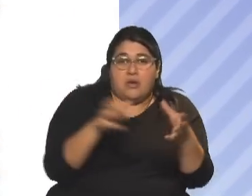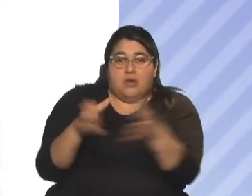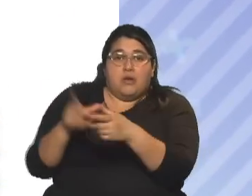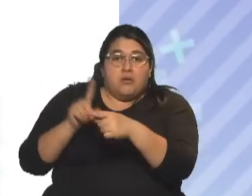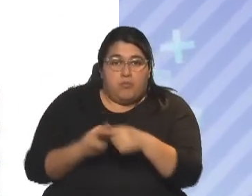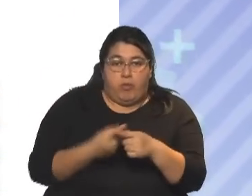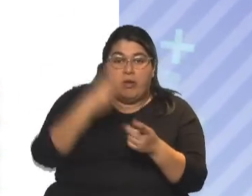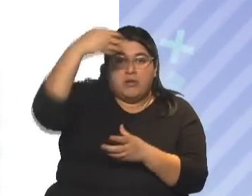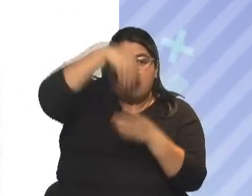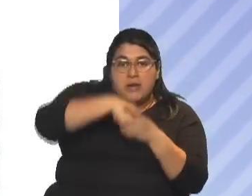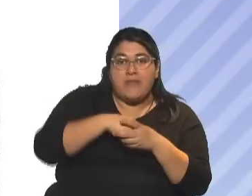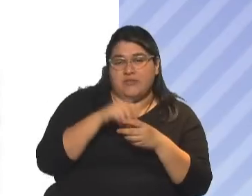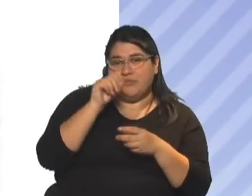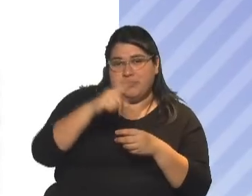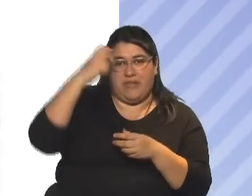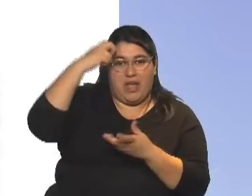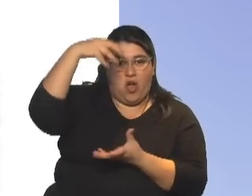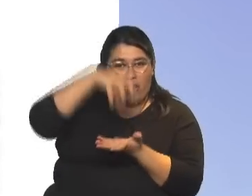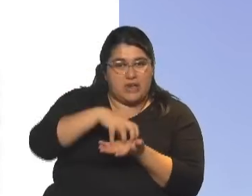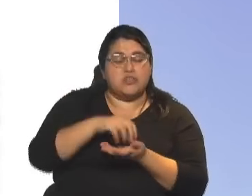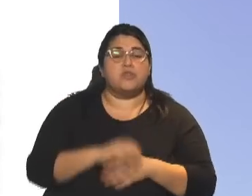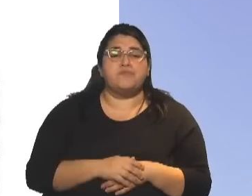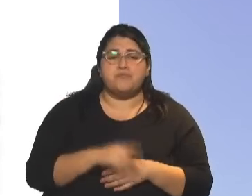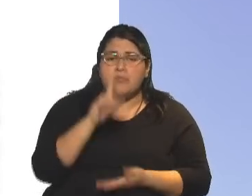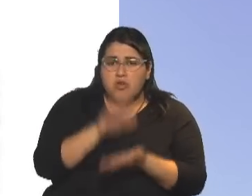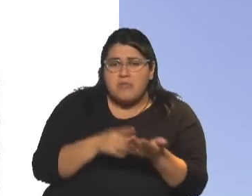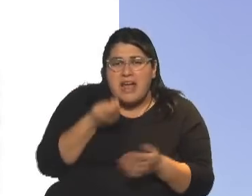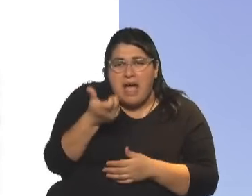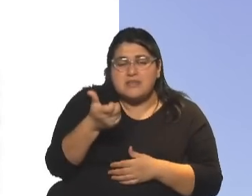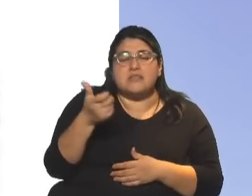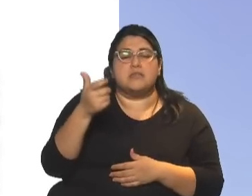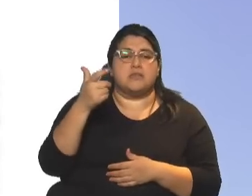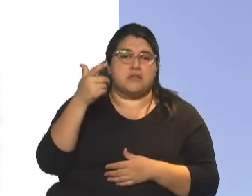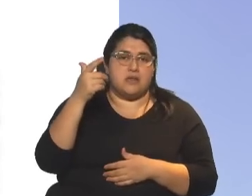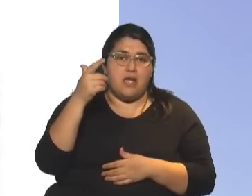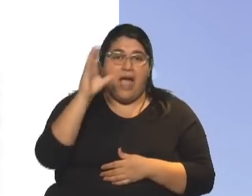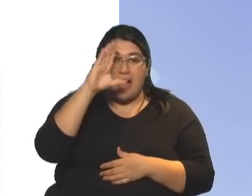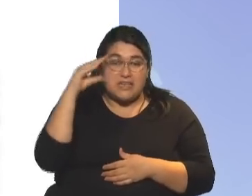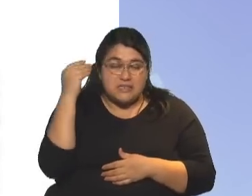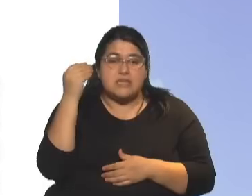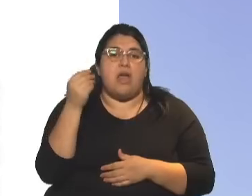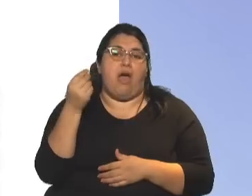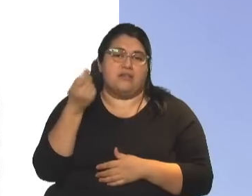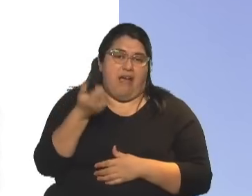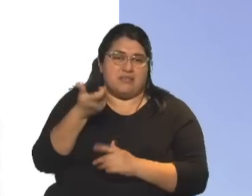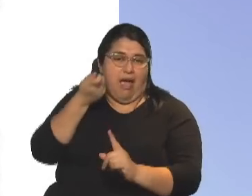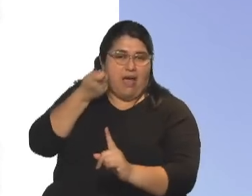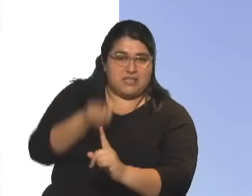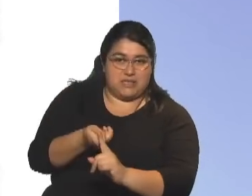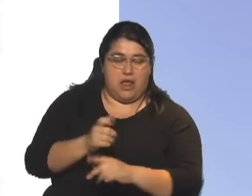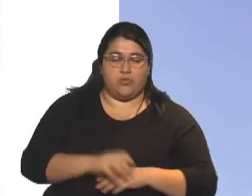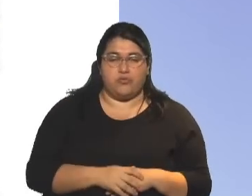parlamentarios lo que ha sucedido el intento de asesinato a cristina fernández de kirchner la